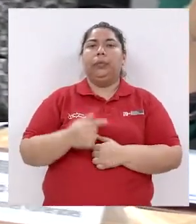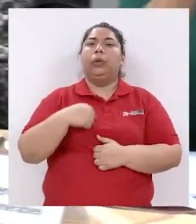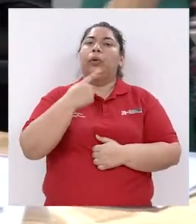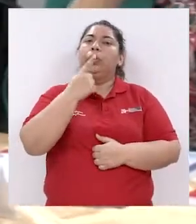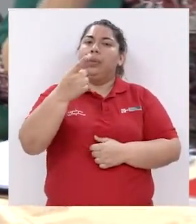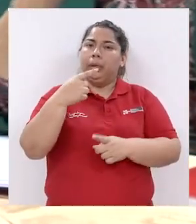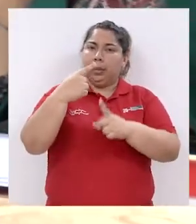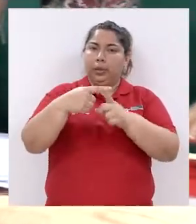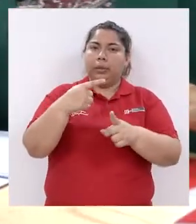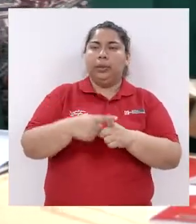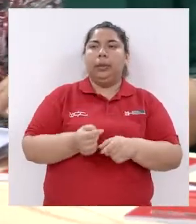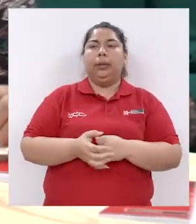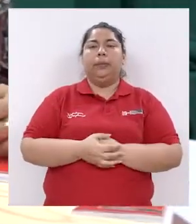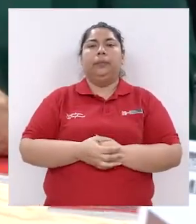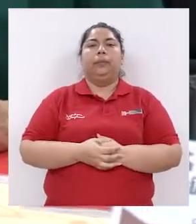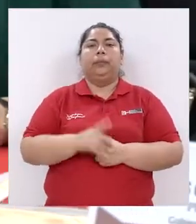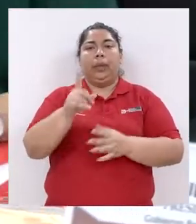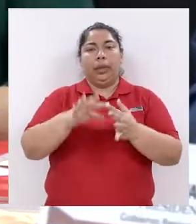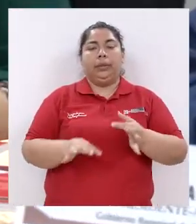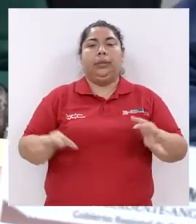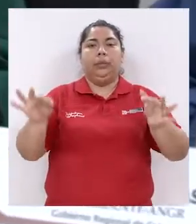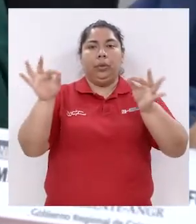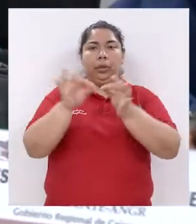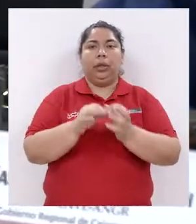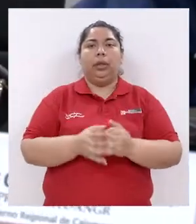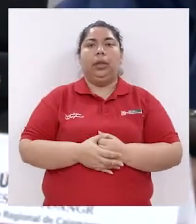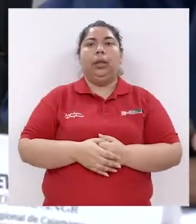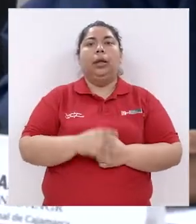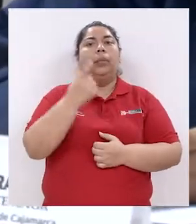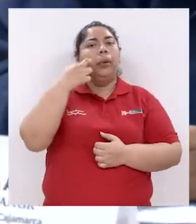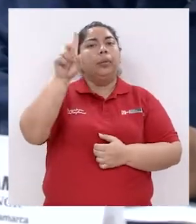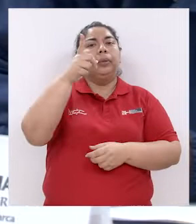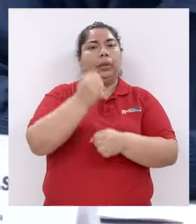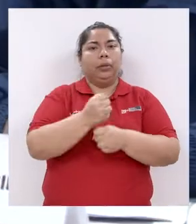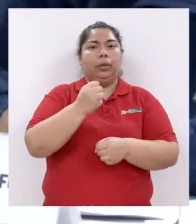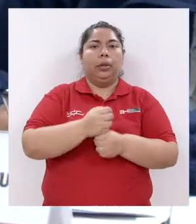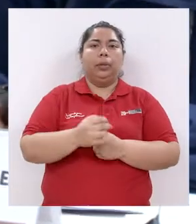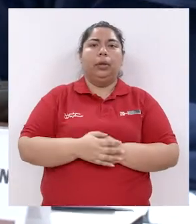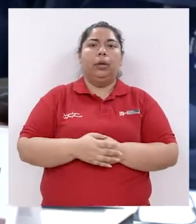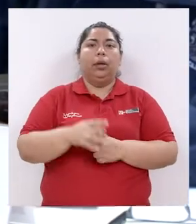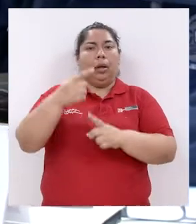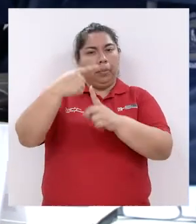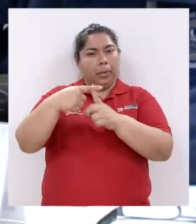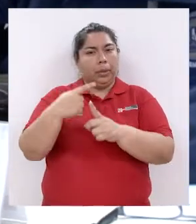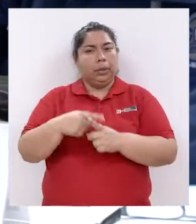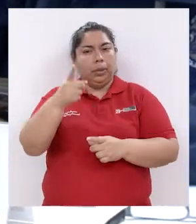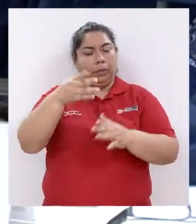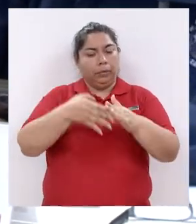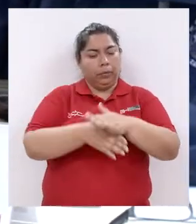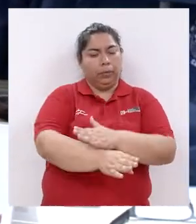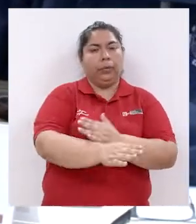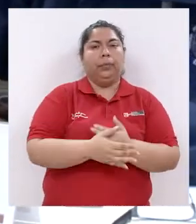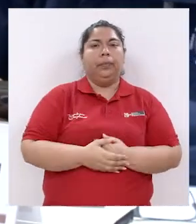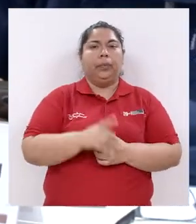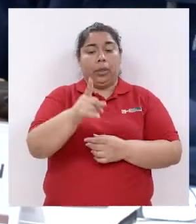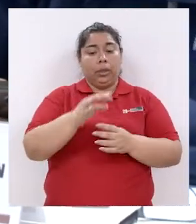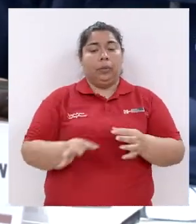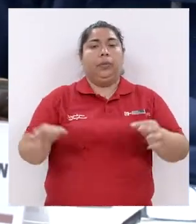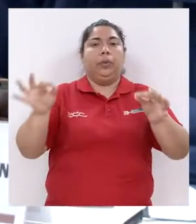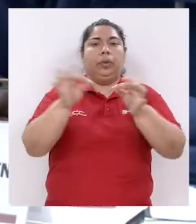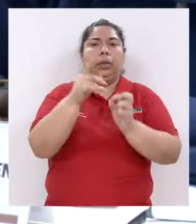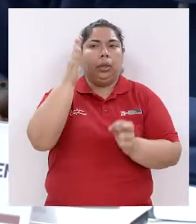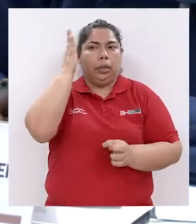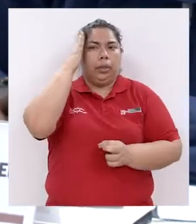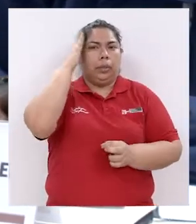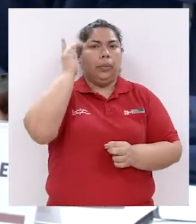comentario adicional que es importante para empezar un trabajo más de fondo que de forma. Es fundamental